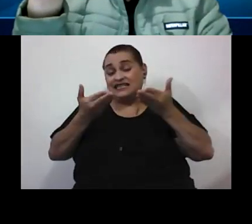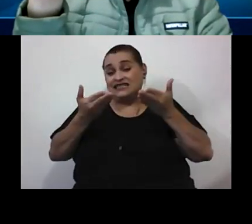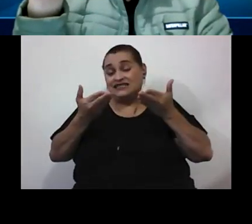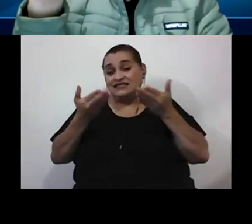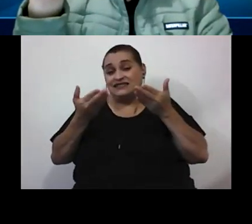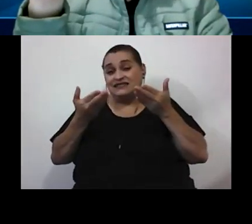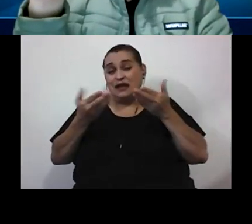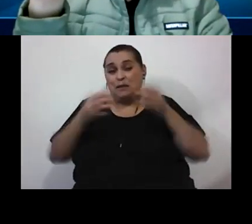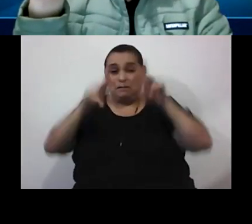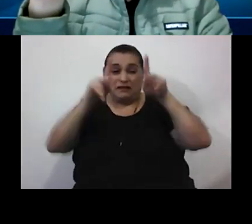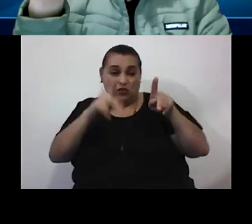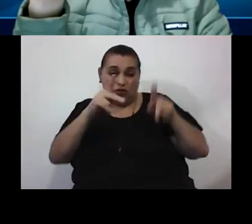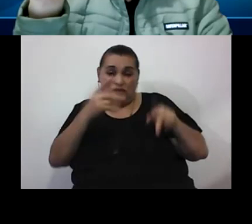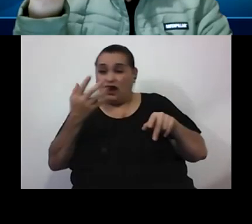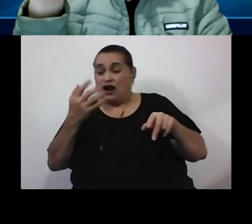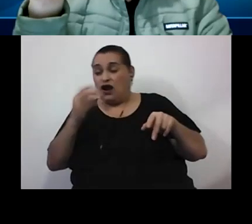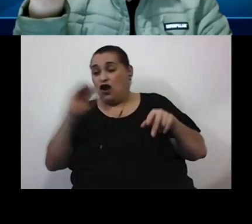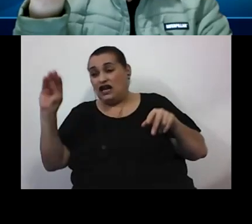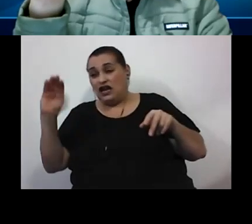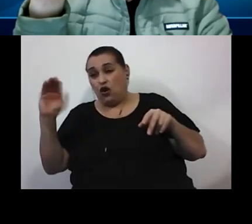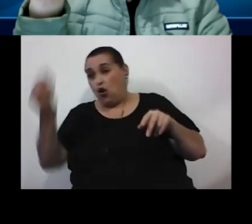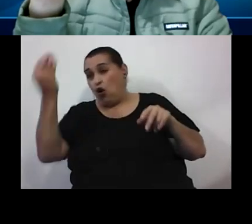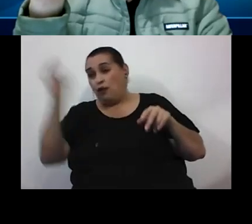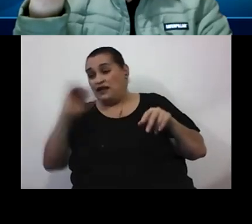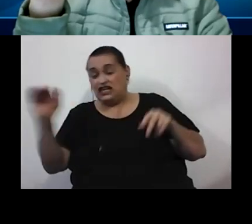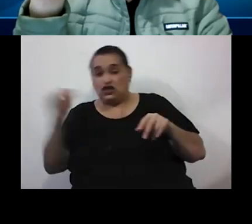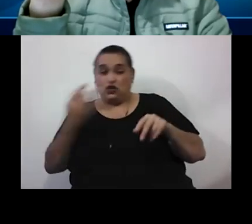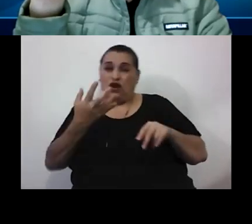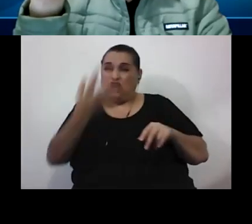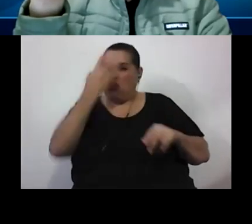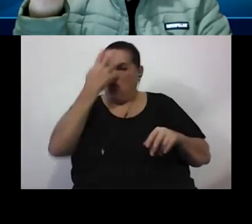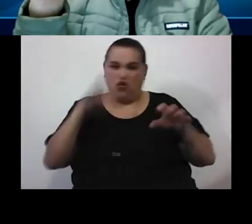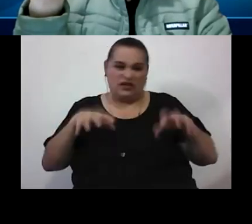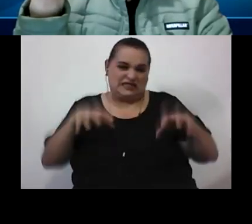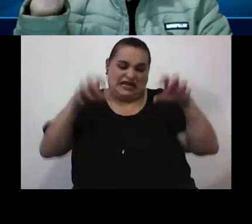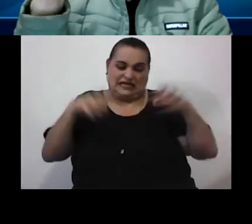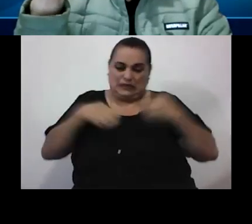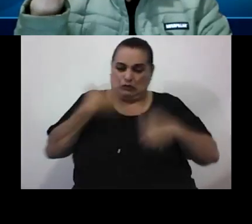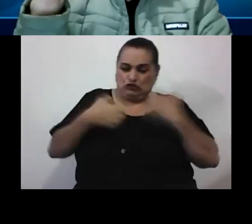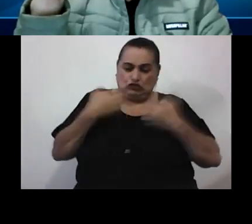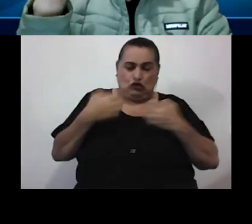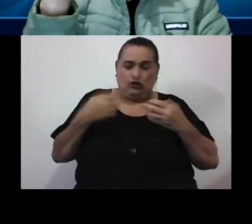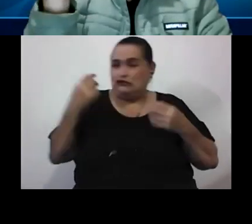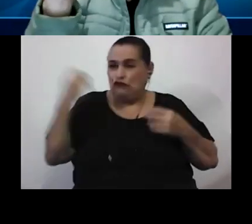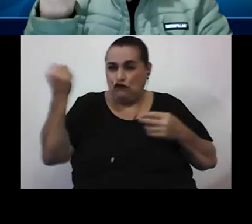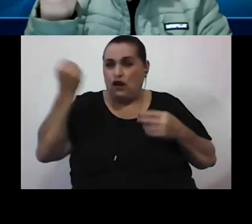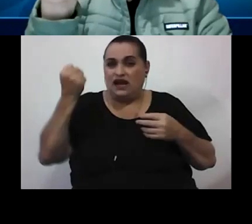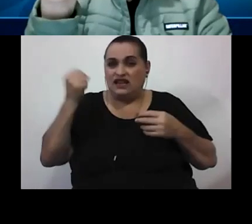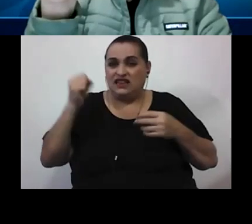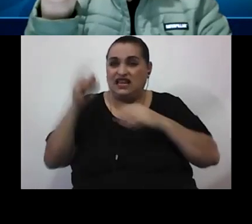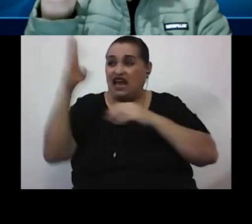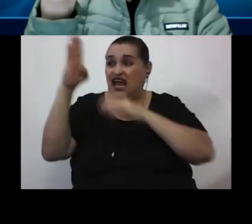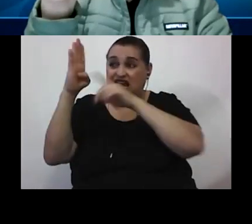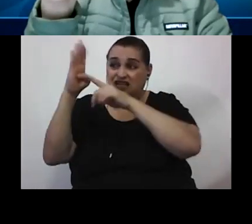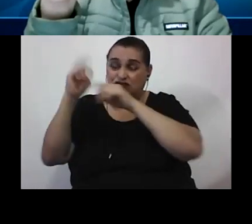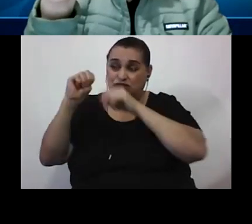de enojo, en un estado de estrés, en un estado emocional intenso, como que se desconecta esto, ¿verdad? Como que